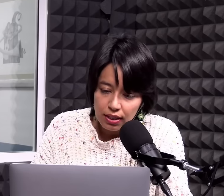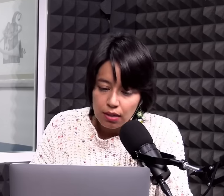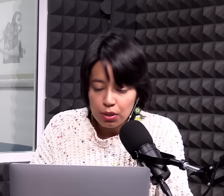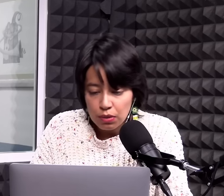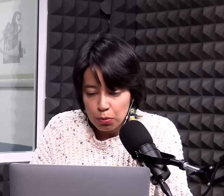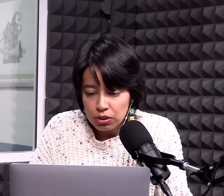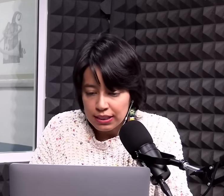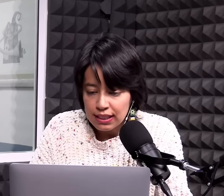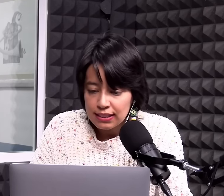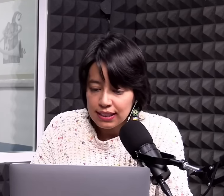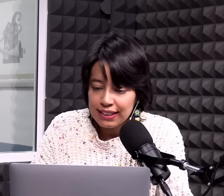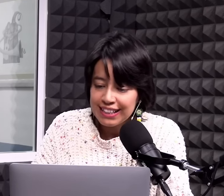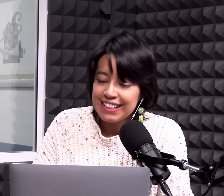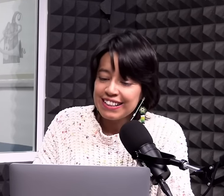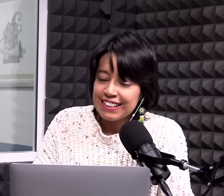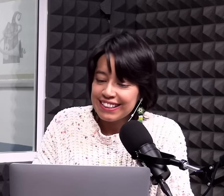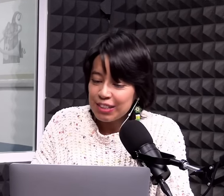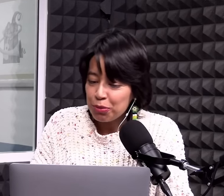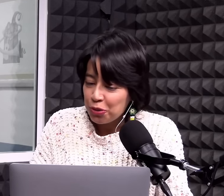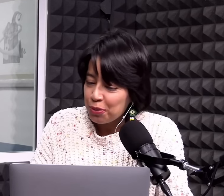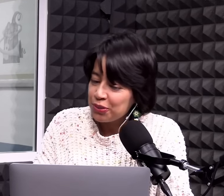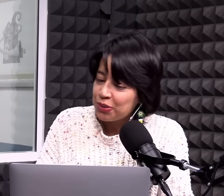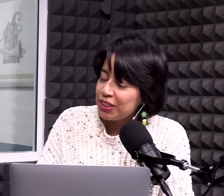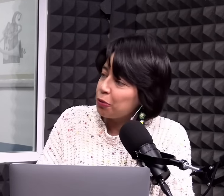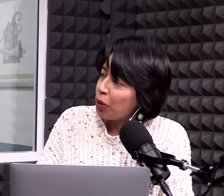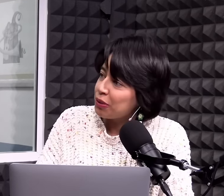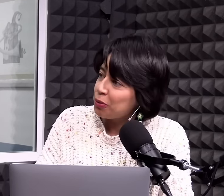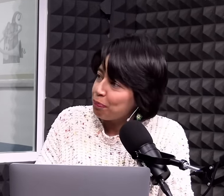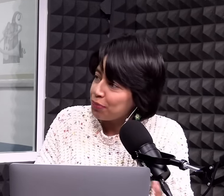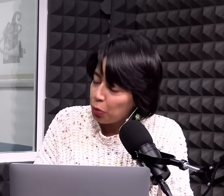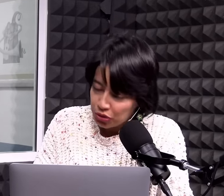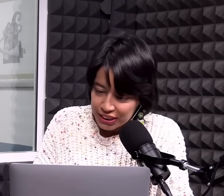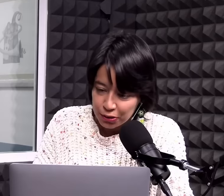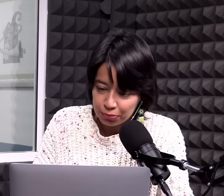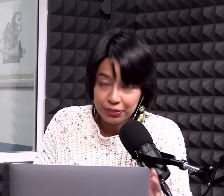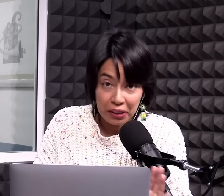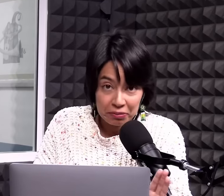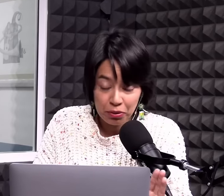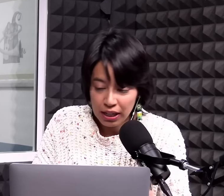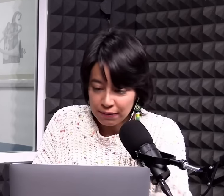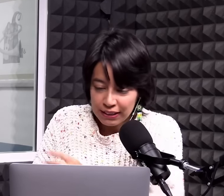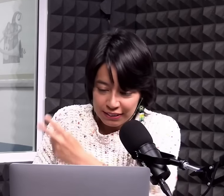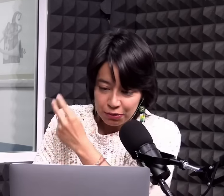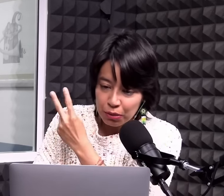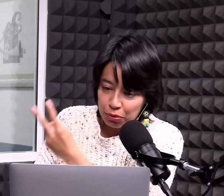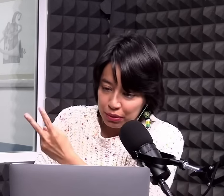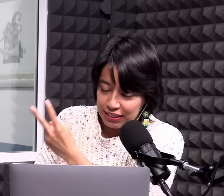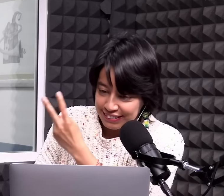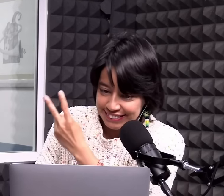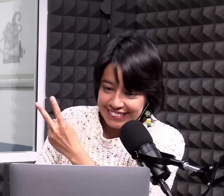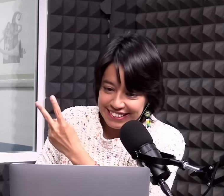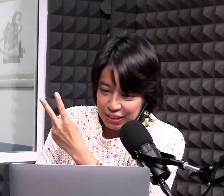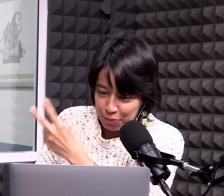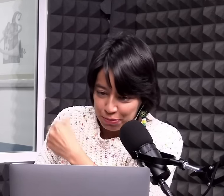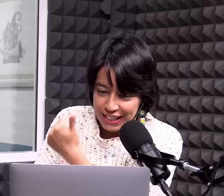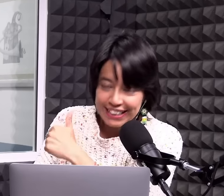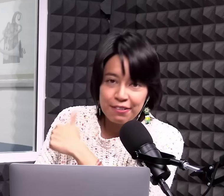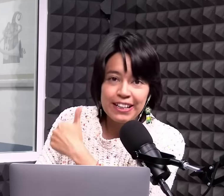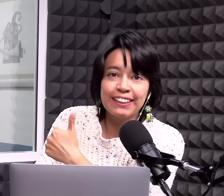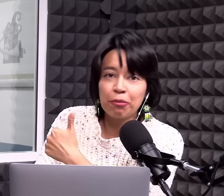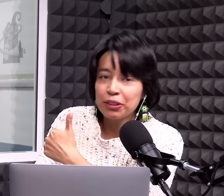su poder, pero ve posibilidades de ganar por lo menos otras 4 o 5. O sea, ahí va la segunda promesa.